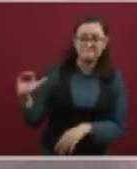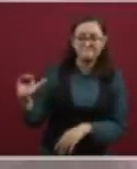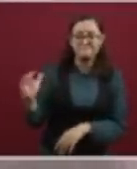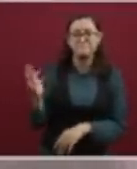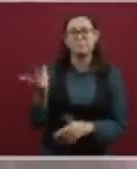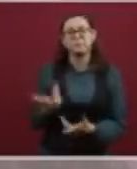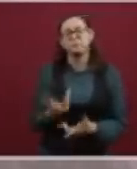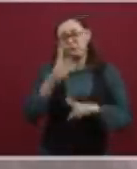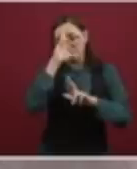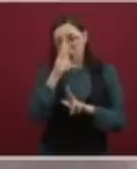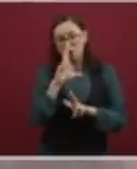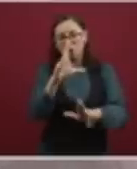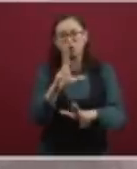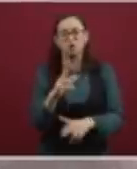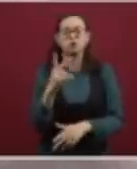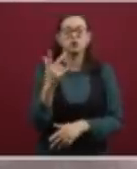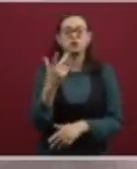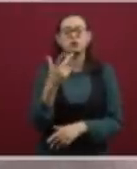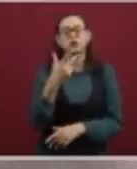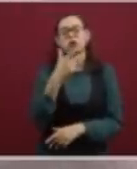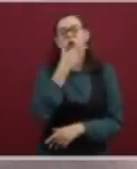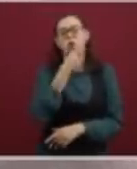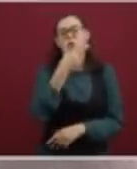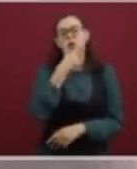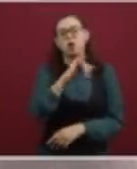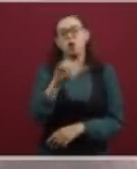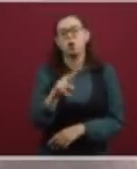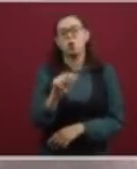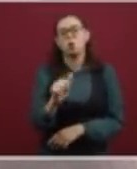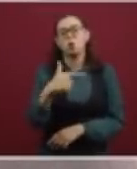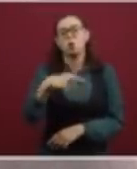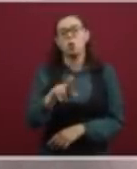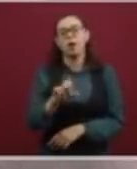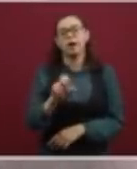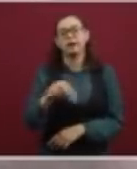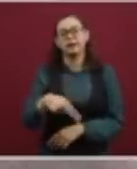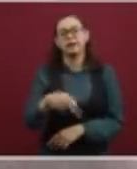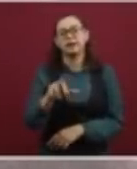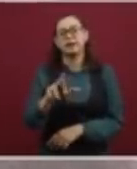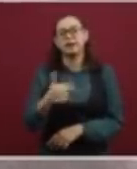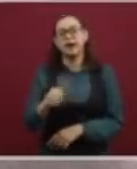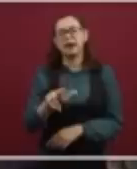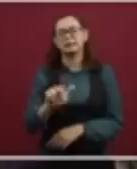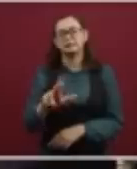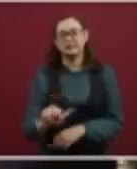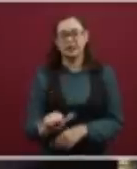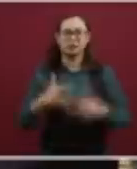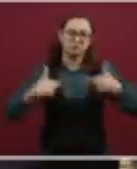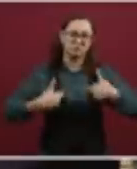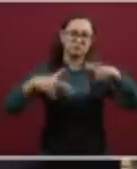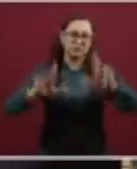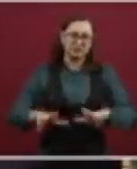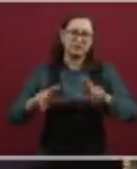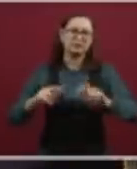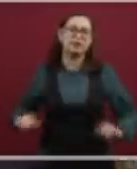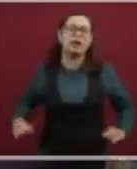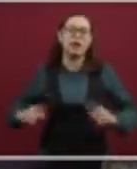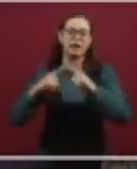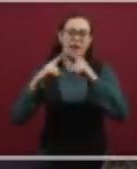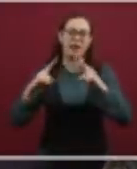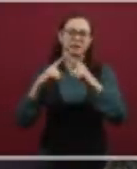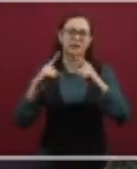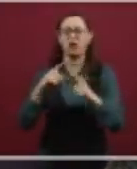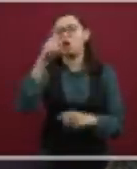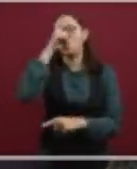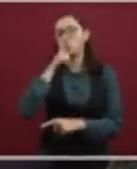un homenaje al señor Nason Joaquín García, representante de la Iglesia de la Luz del Mundo, mismo que fue negado de